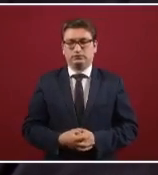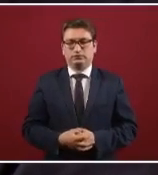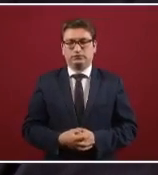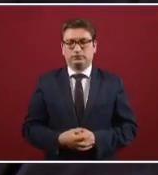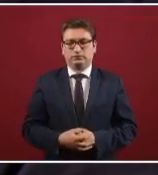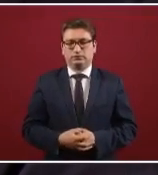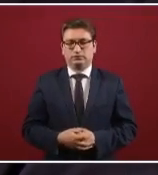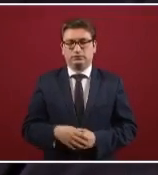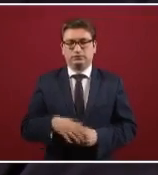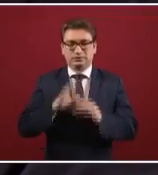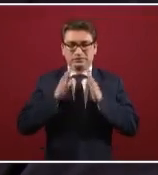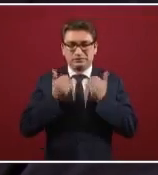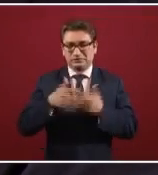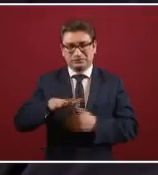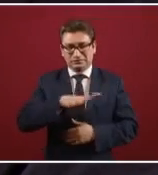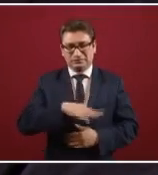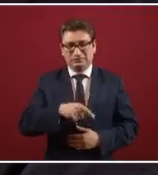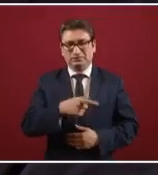de hacienda